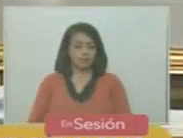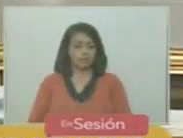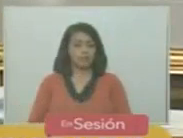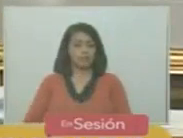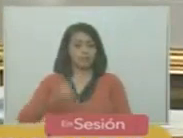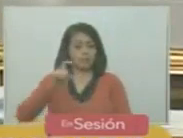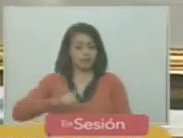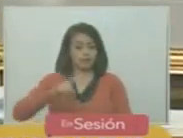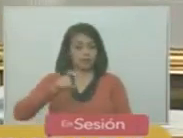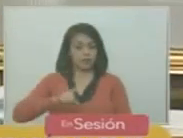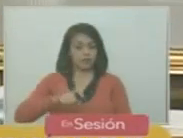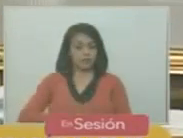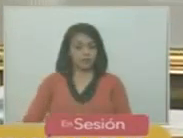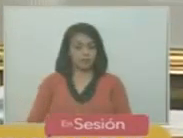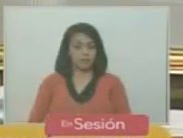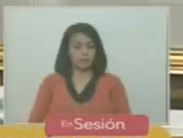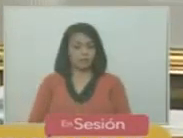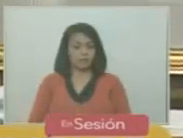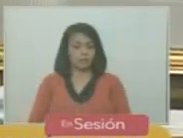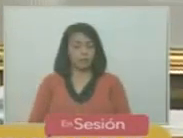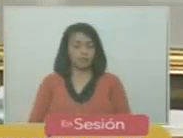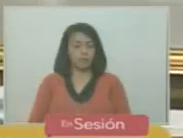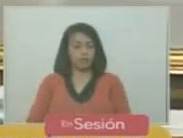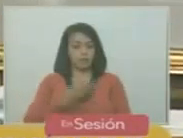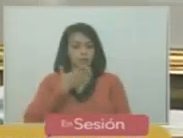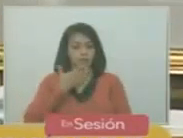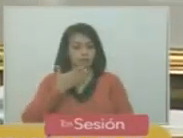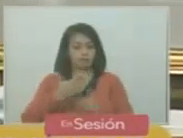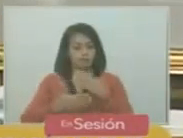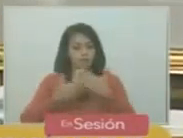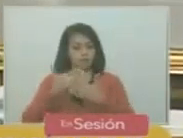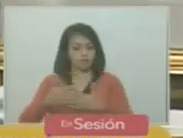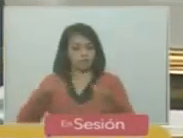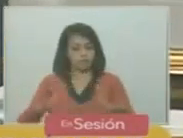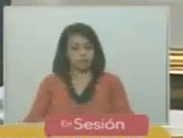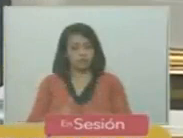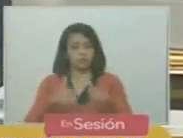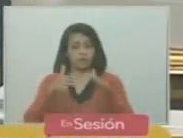la necesidad de recuperarlo y rescatarlo